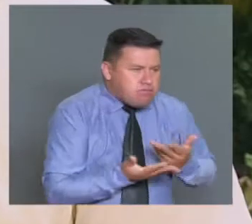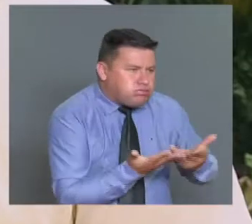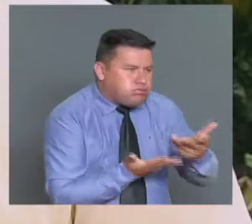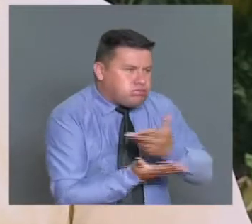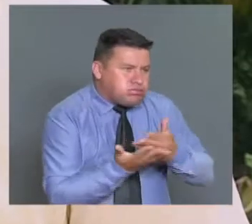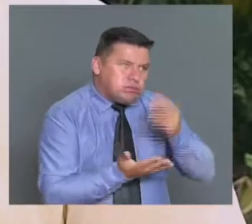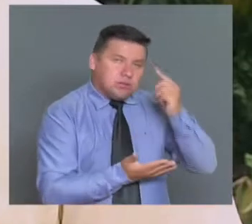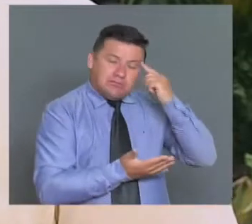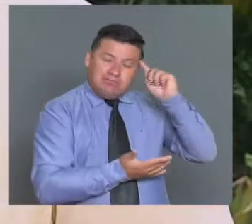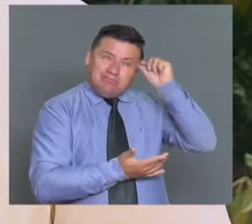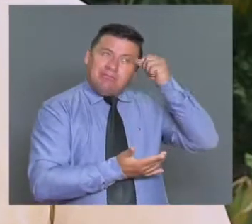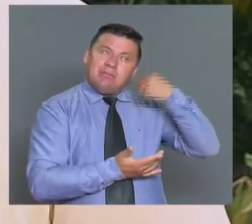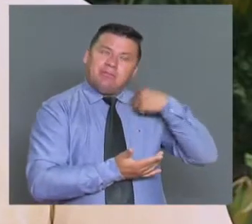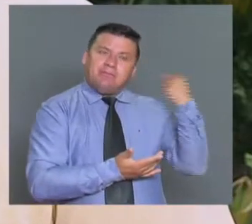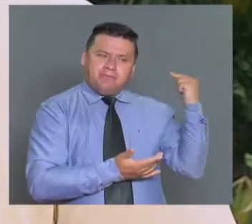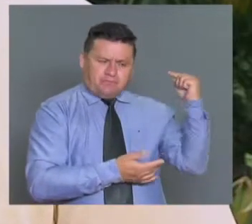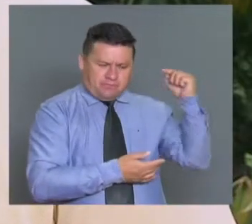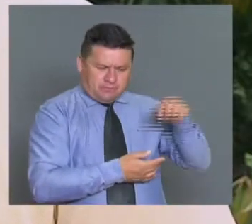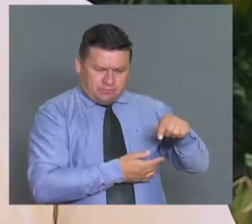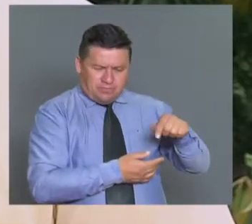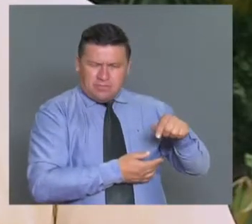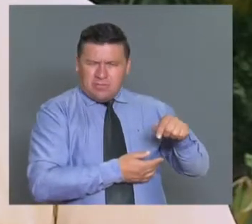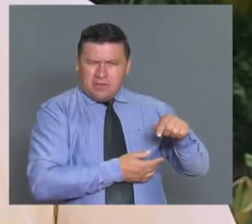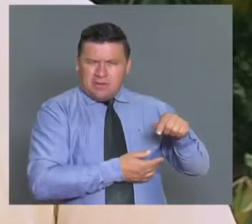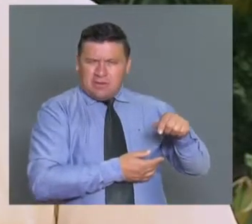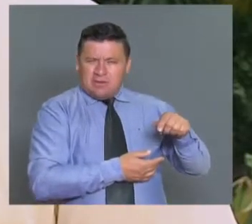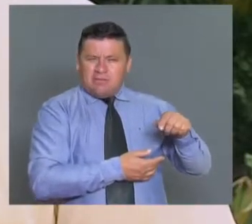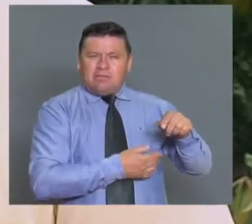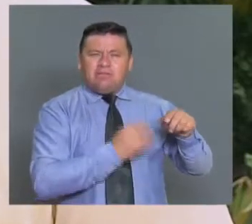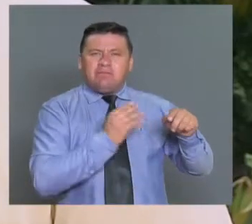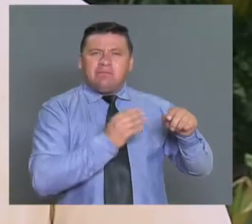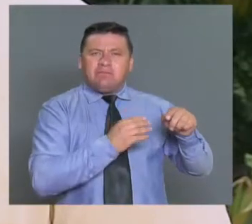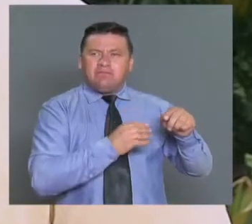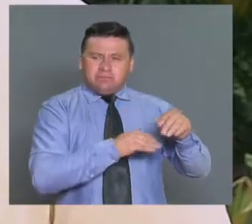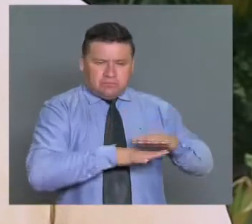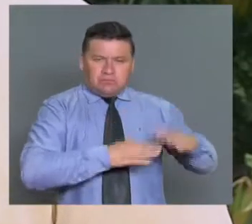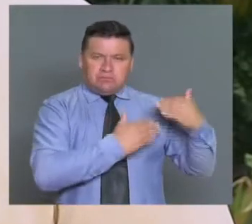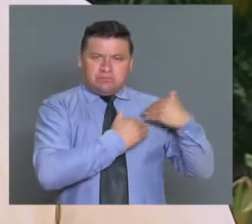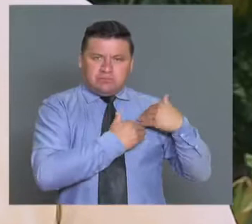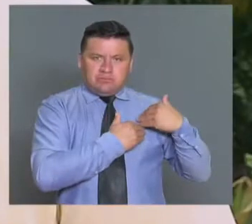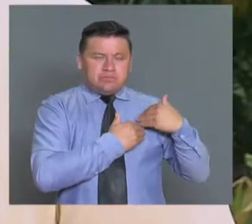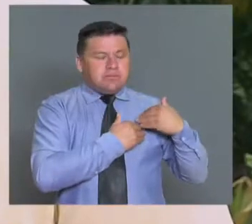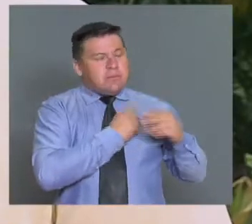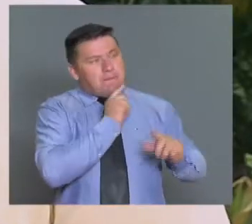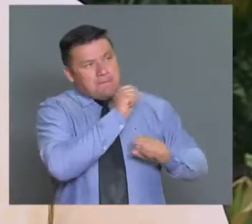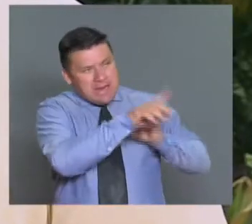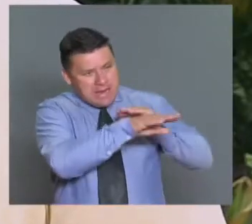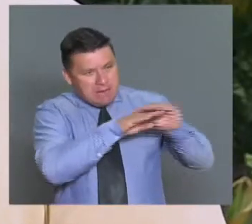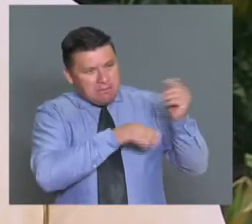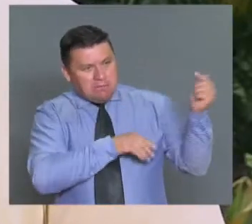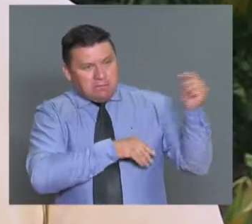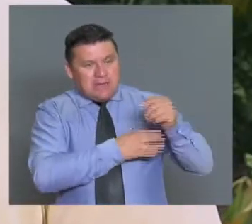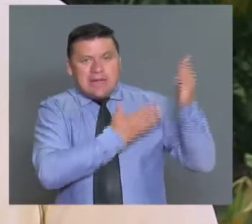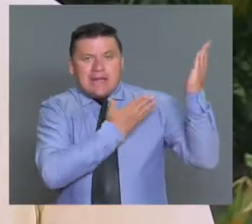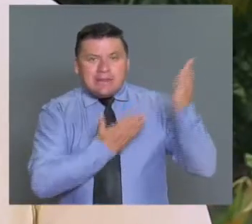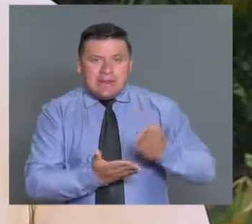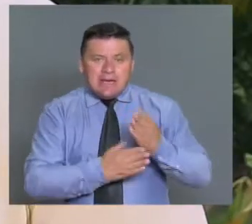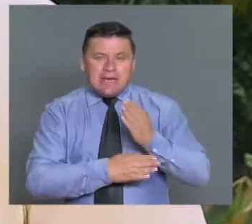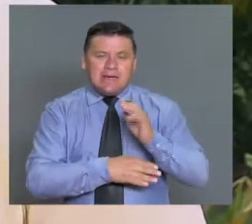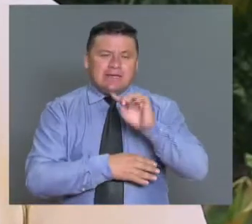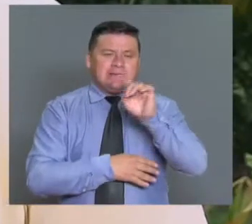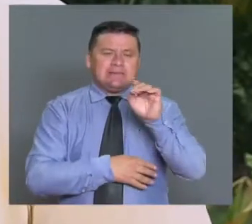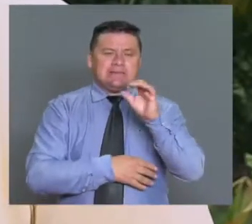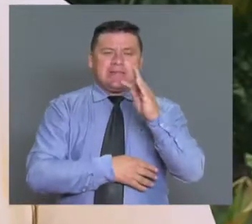ahí recuerdo que en esa avenida el señor, pues de la territorial, se le hizo pues esta invitación de que trajeran el CETAT